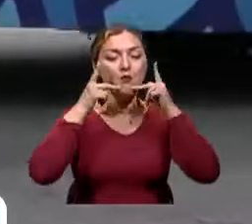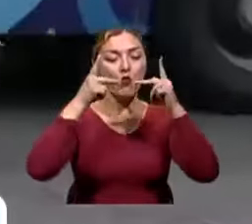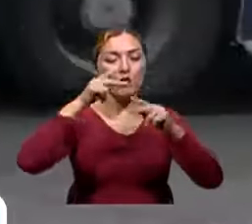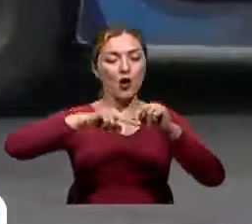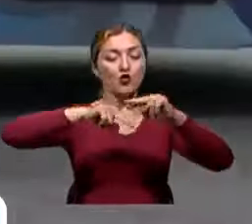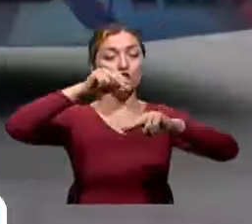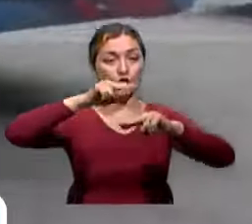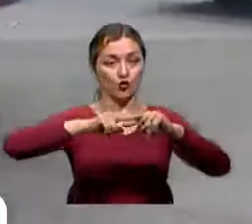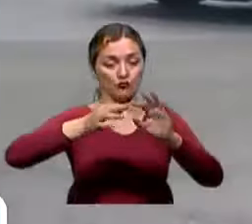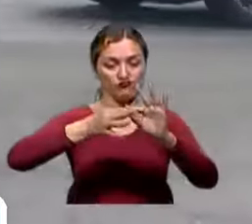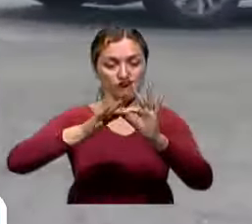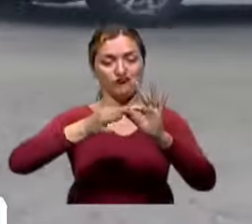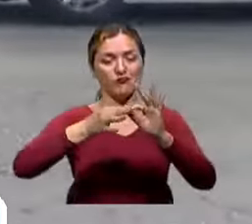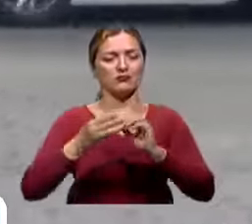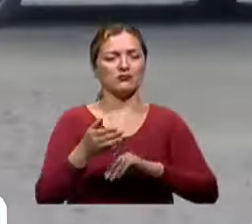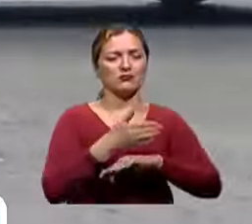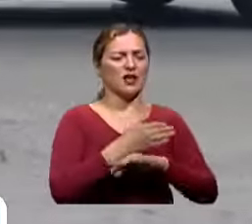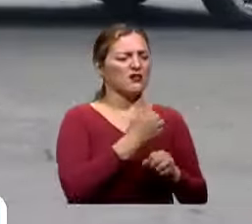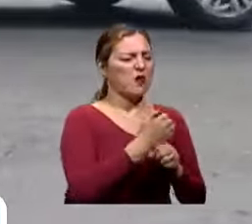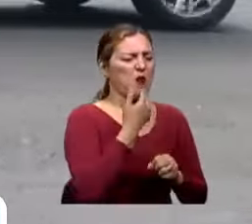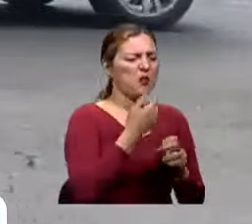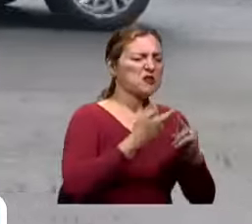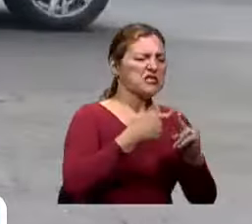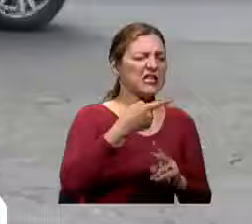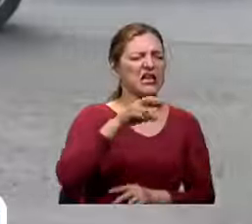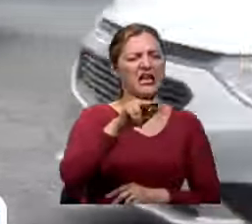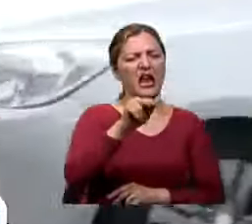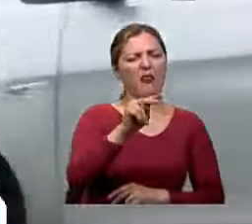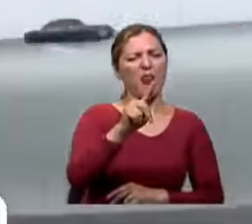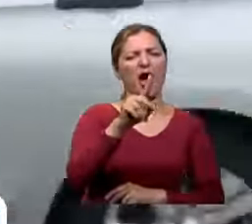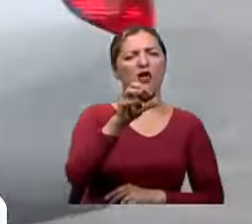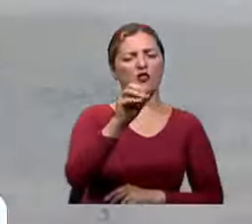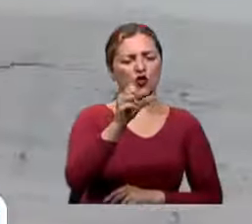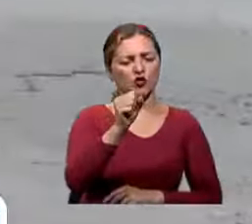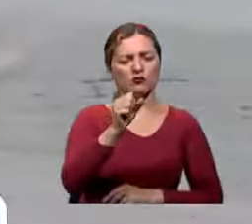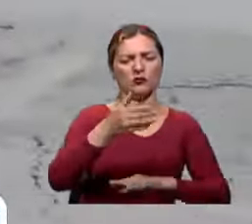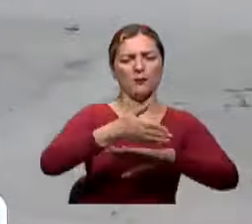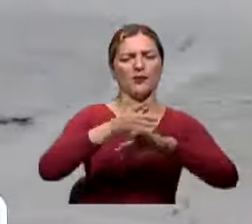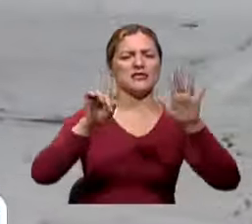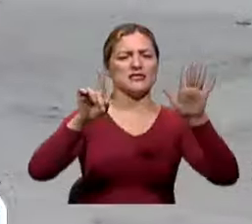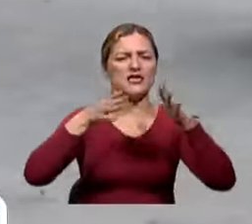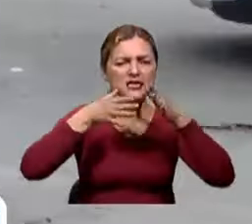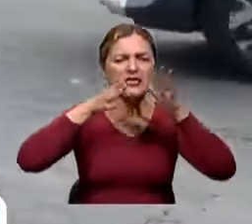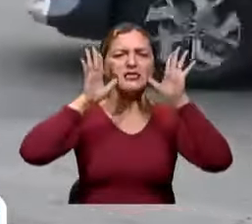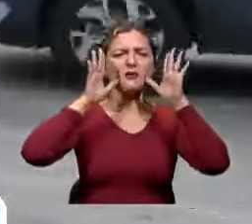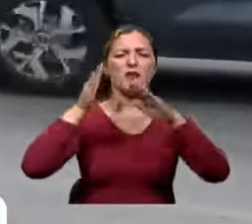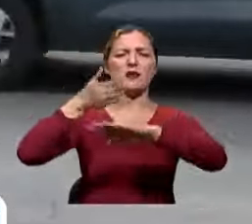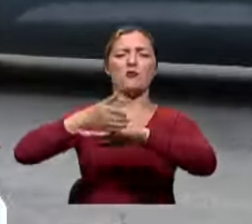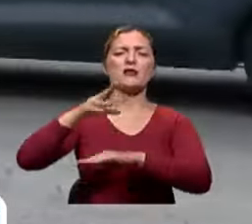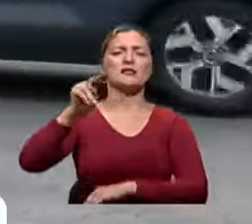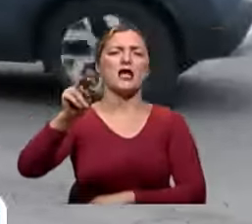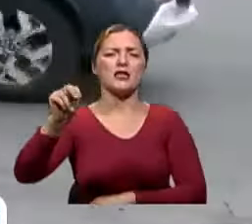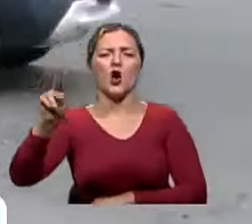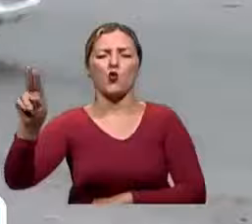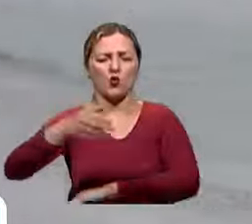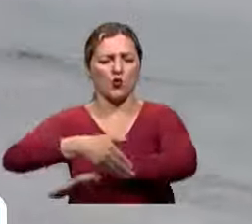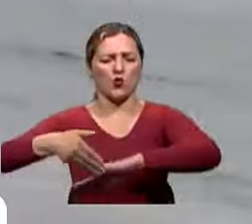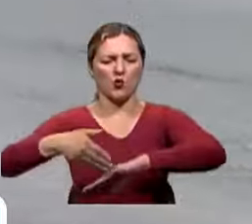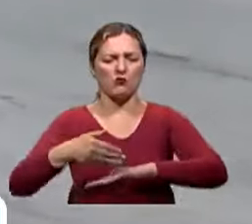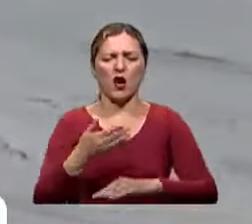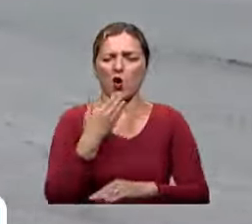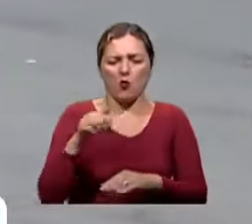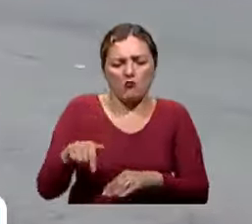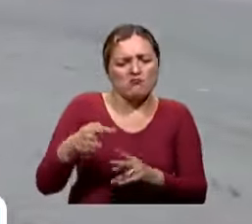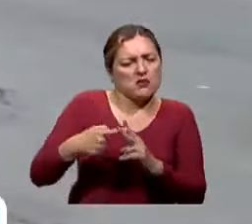trabajos. Iniciaron en la Granados, continuaron también para la 6 de diciembre y Naciones Unidas y ahora van a trabajar justamente en este punto. Sí, buenos